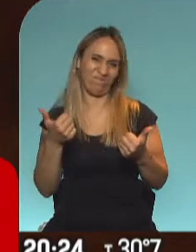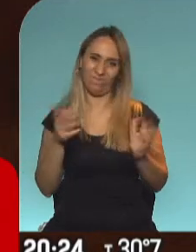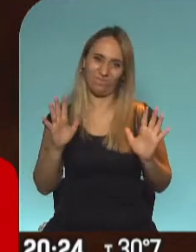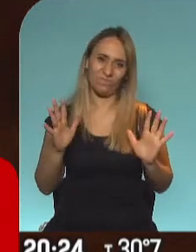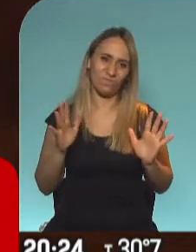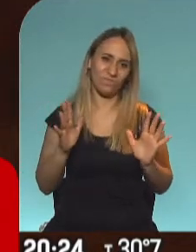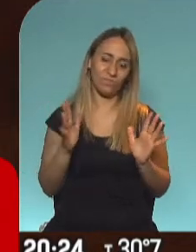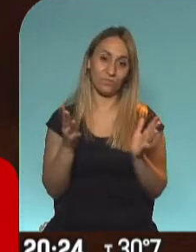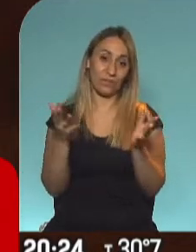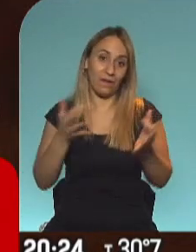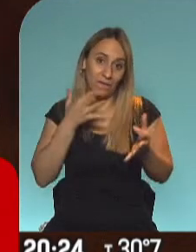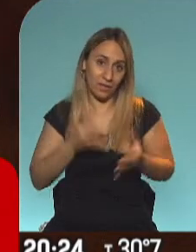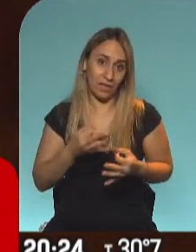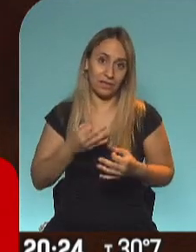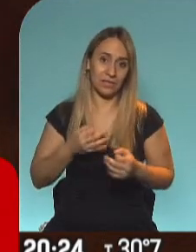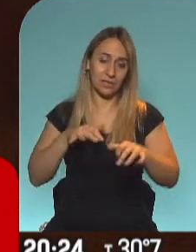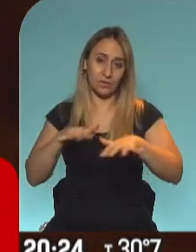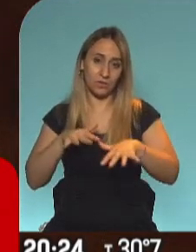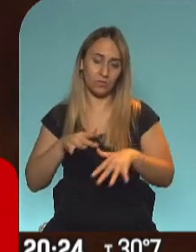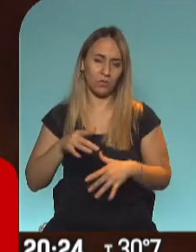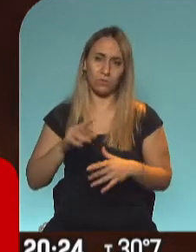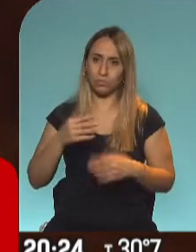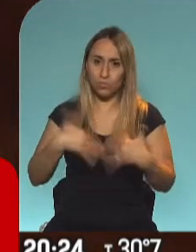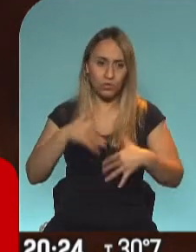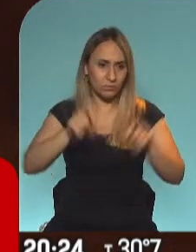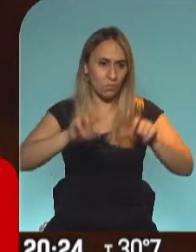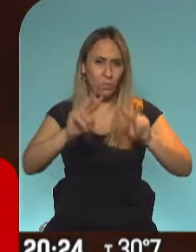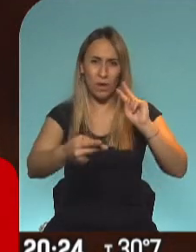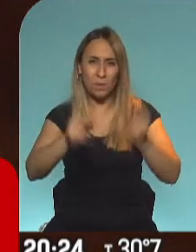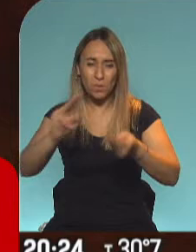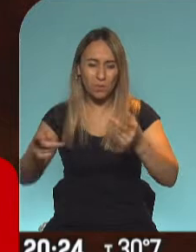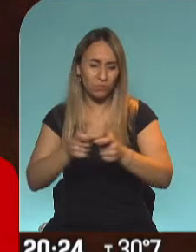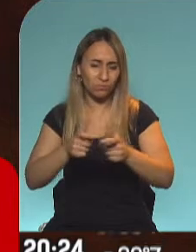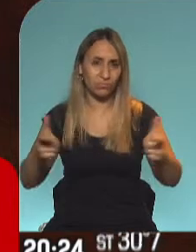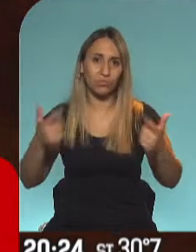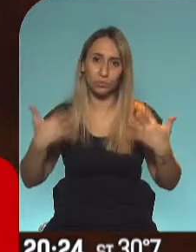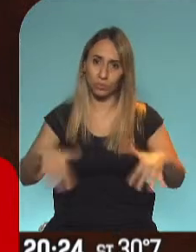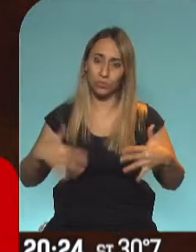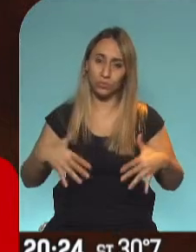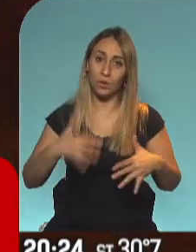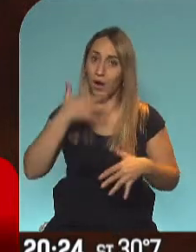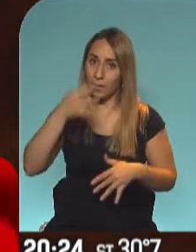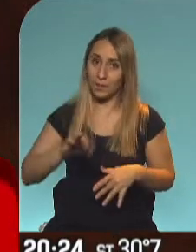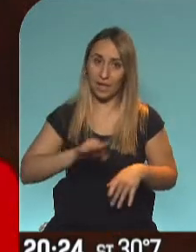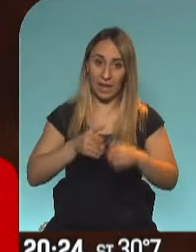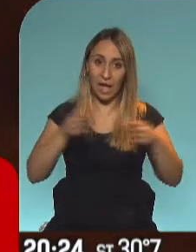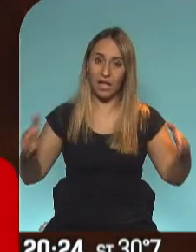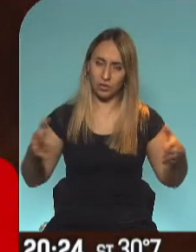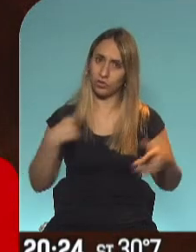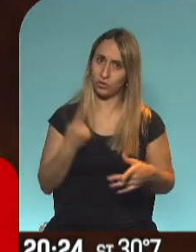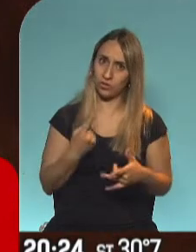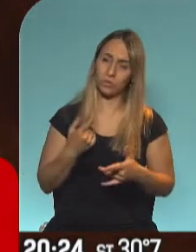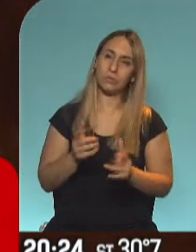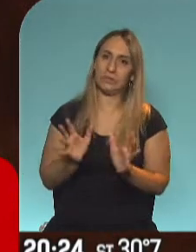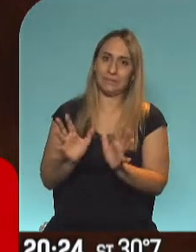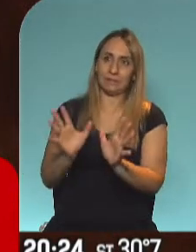habido de la tragedia que vivimos, la muerte que hemos tenido, pero claramente ha sido un año donde hemos amortiguado mucho el impacto,